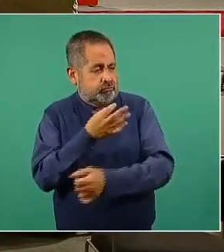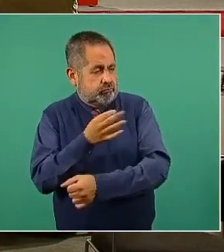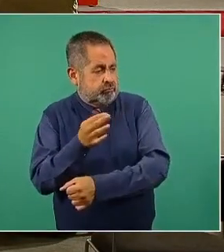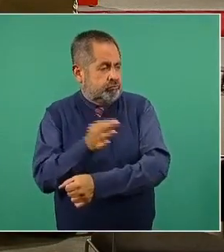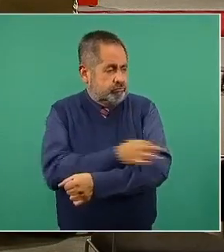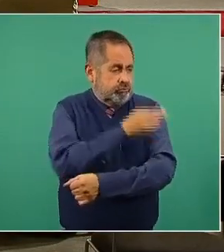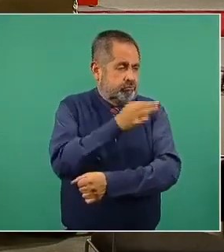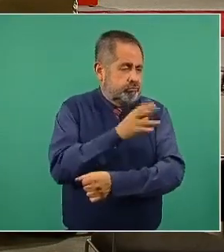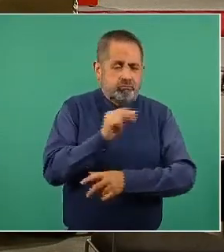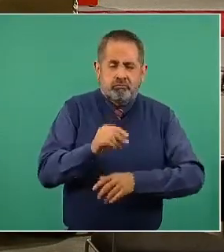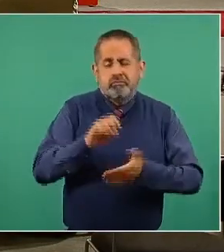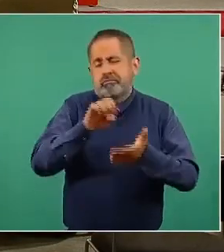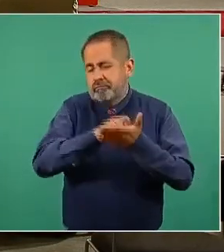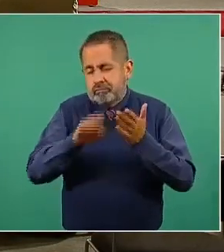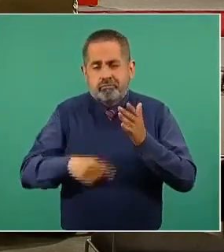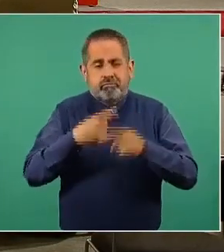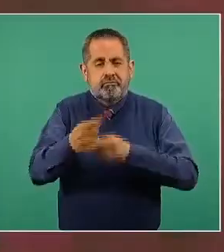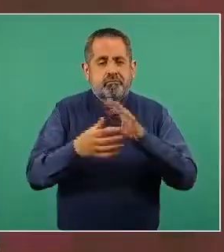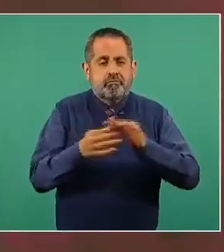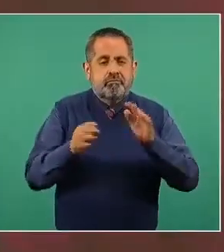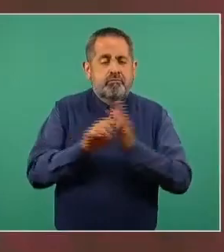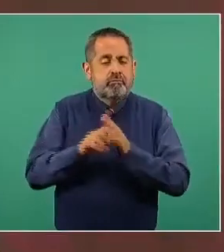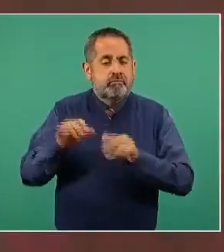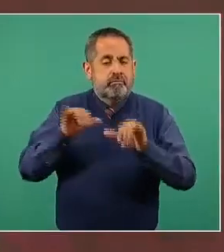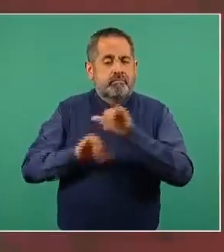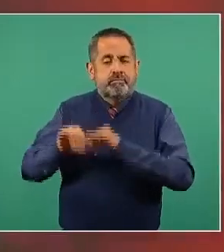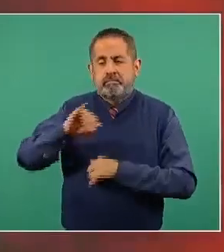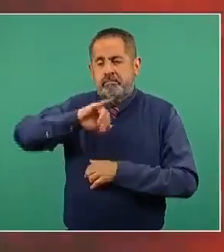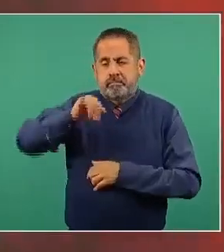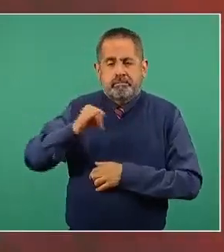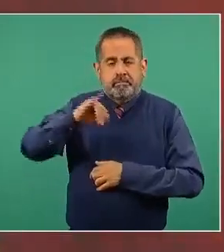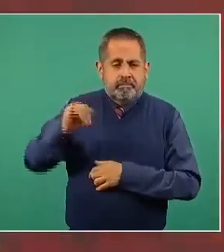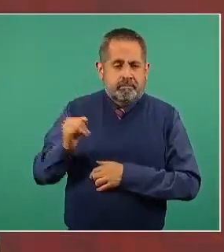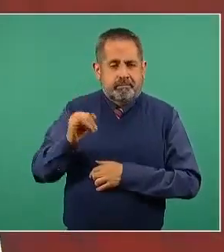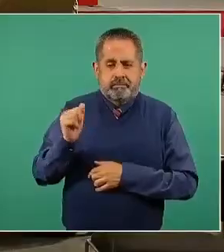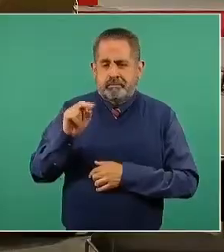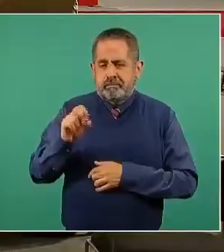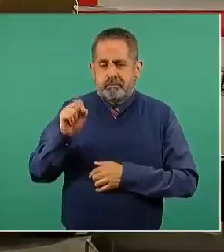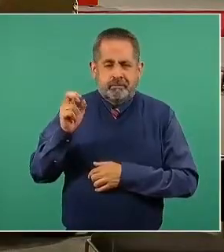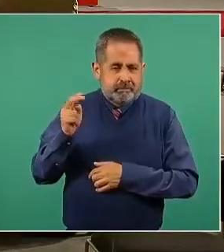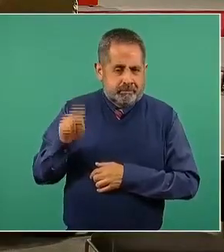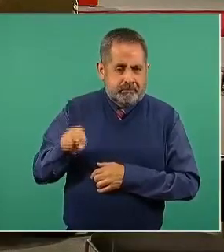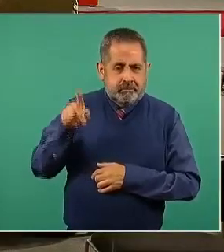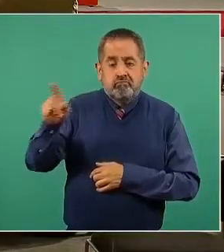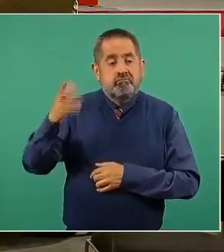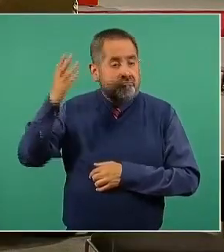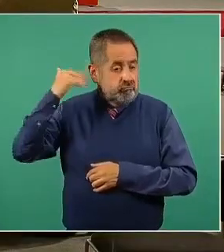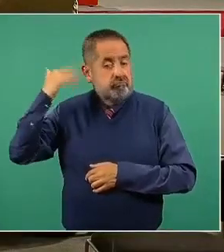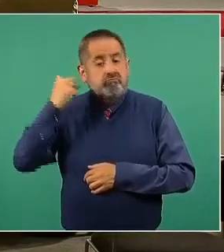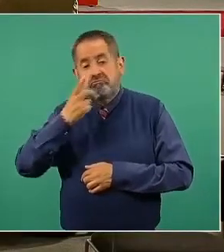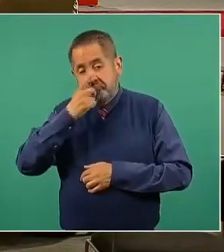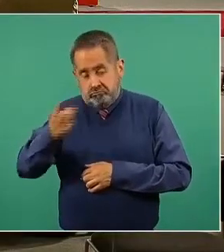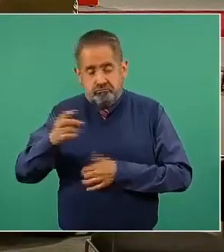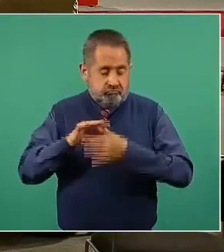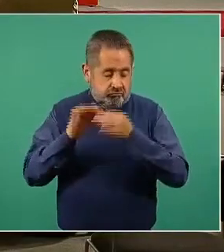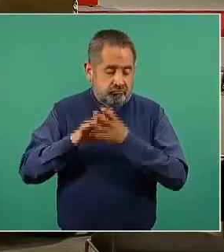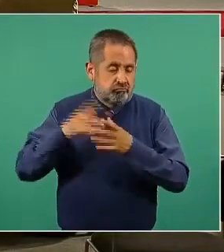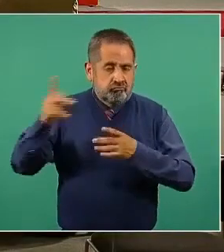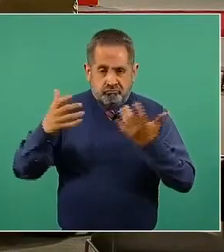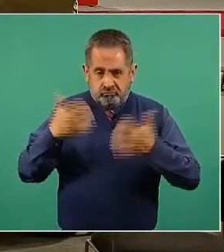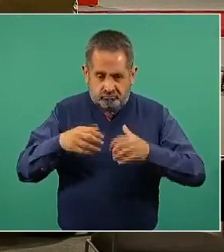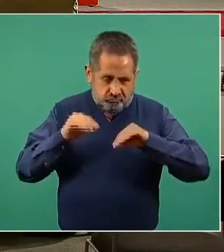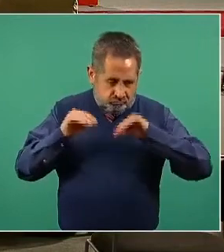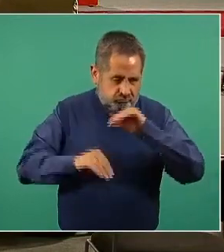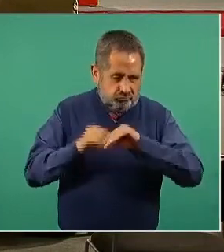dosis. Dos ejemplos concretos: el laboratorio Janssen o Johnson & Johnson en su momento había diseñado su producto